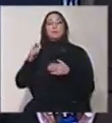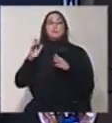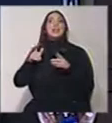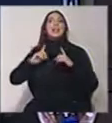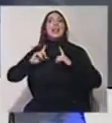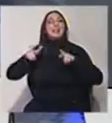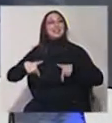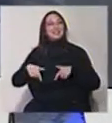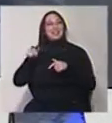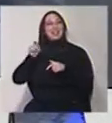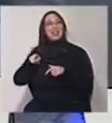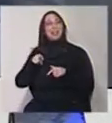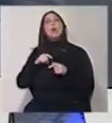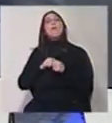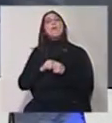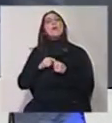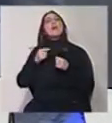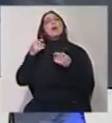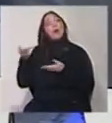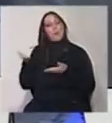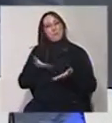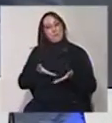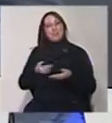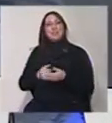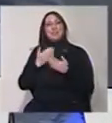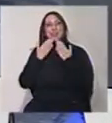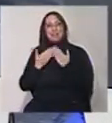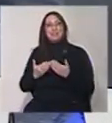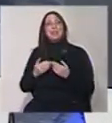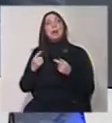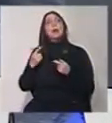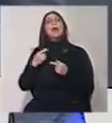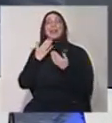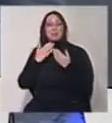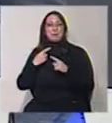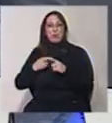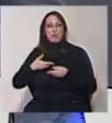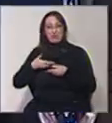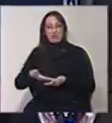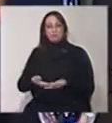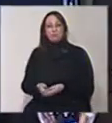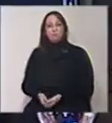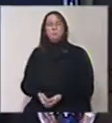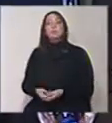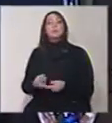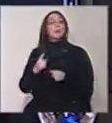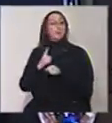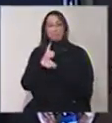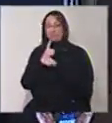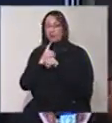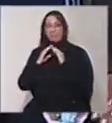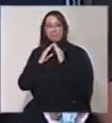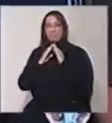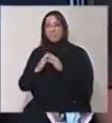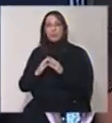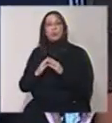Rolando Arbezún nos acompaña esta noche. Gracias por acompañarnos. No, por favor, gracias por la invitación. A ver, la primera pregunta, sí,